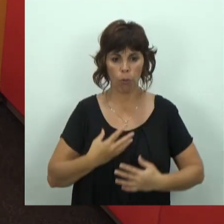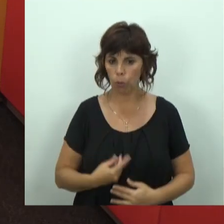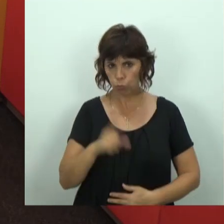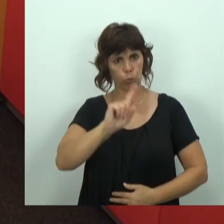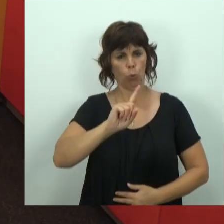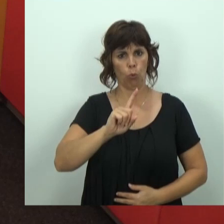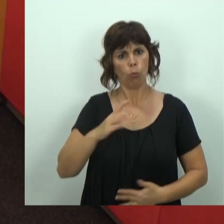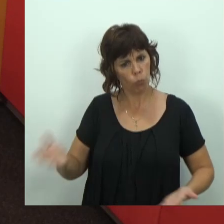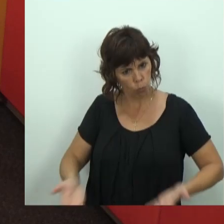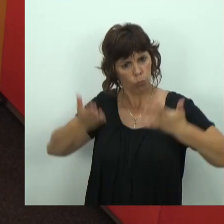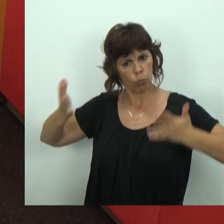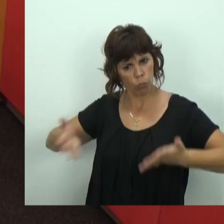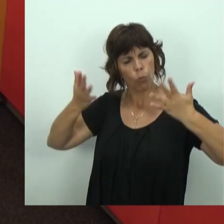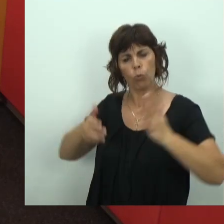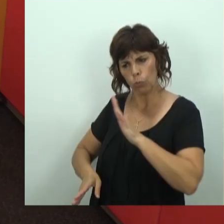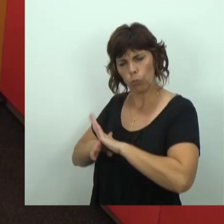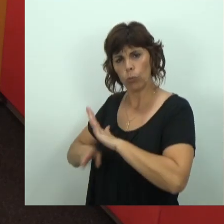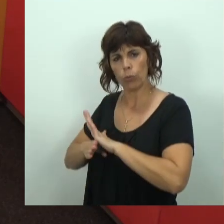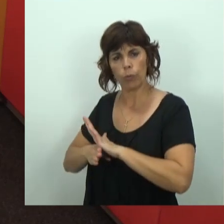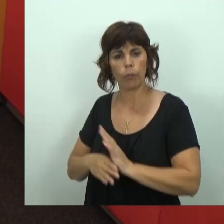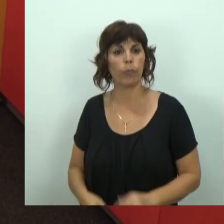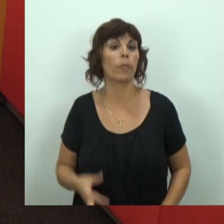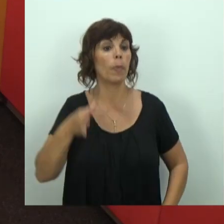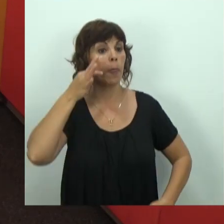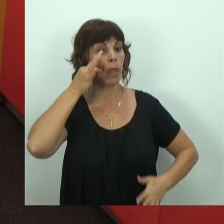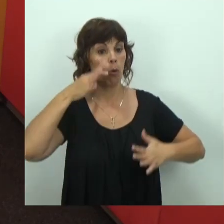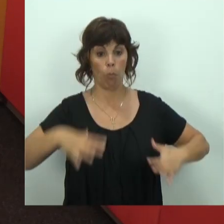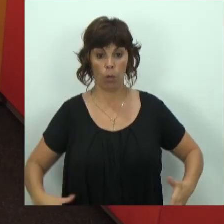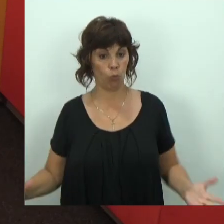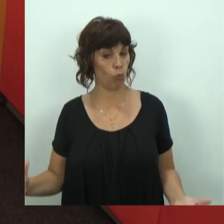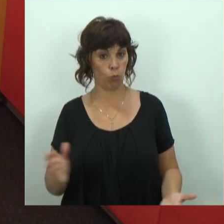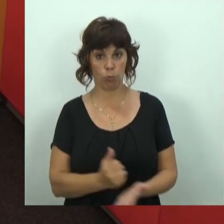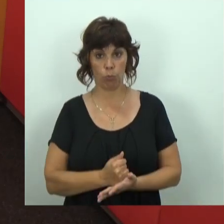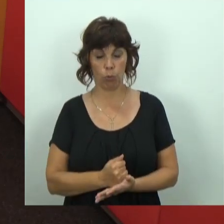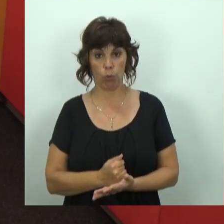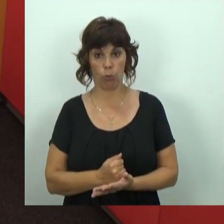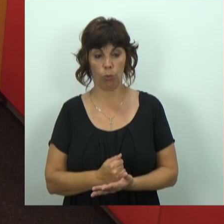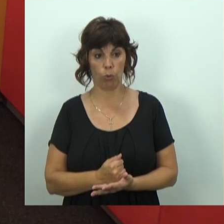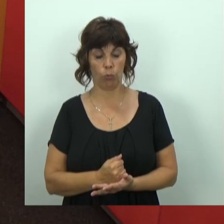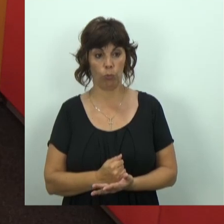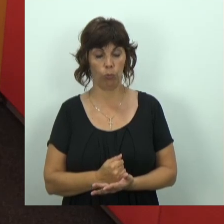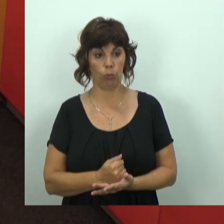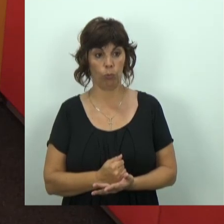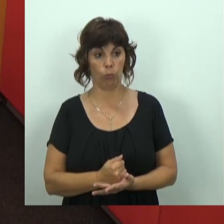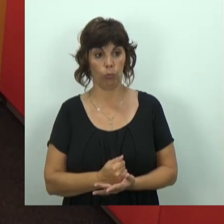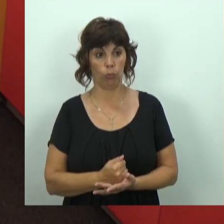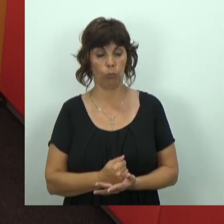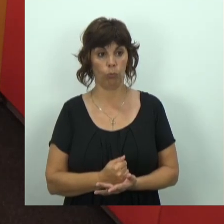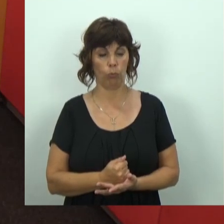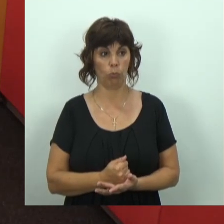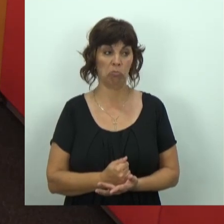Todo ser humano en este momento tiene una,